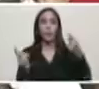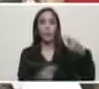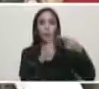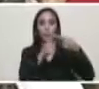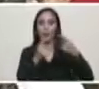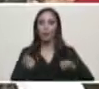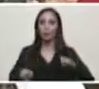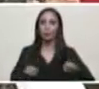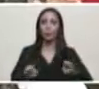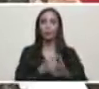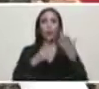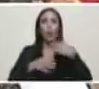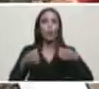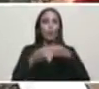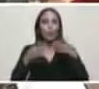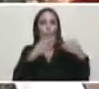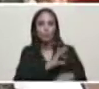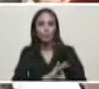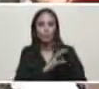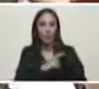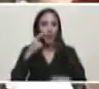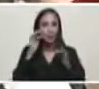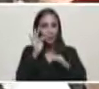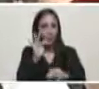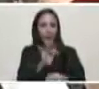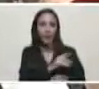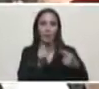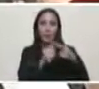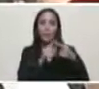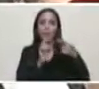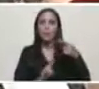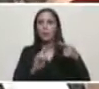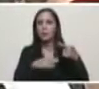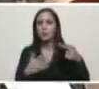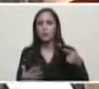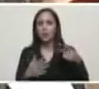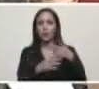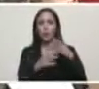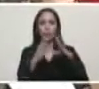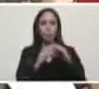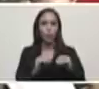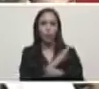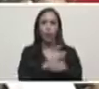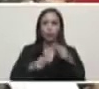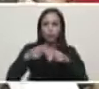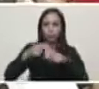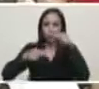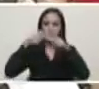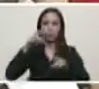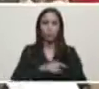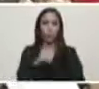contraloría social como mecanismo de cogestión para la optimización en la ejecución de las